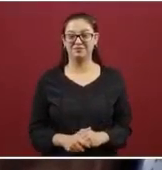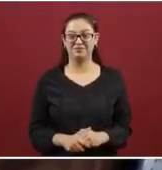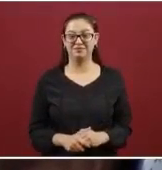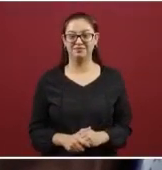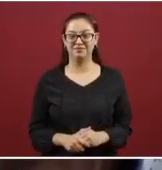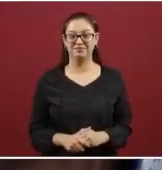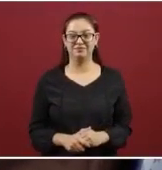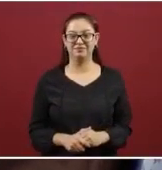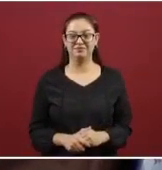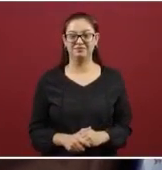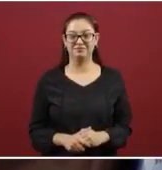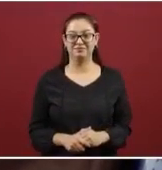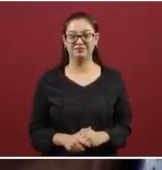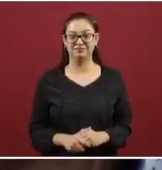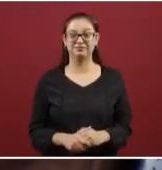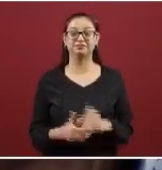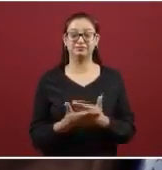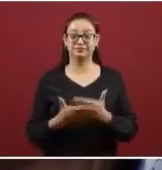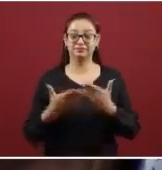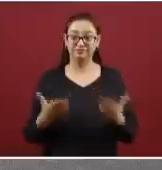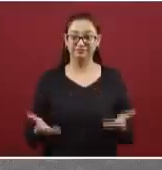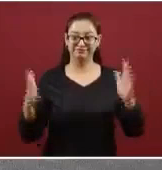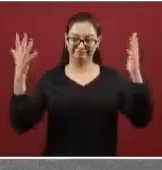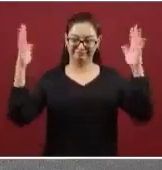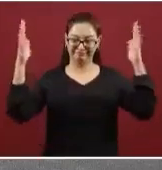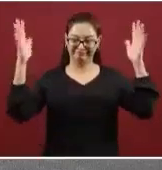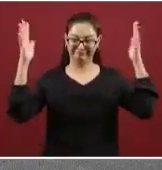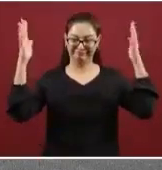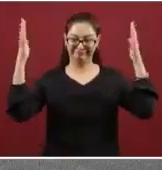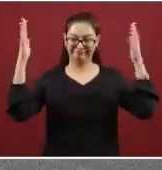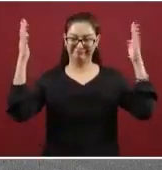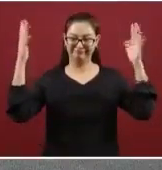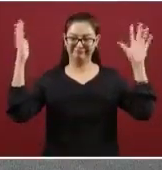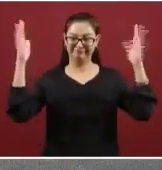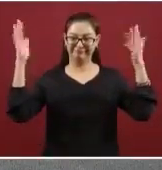Bueno, entonces vamos a aplaudirle a las niñas y a los niños.